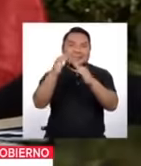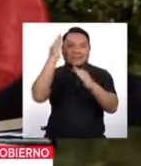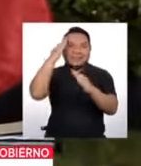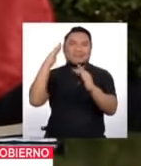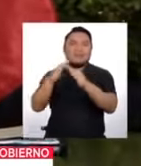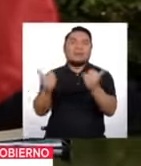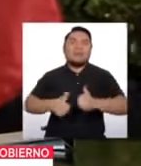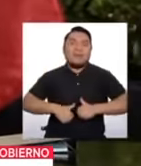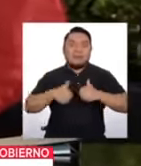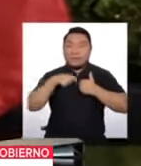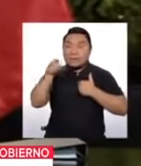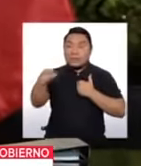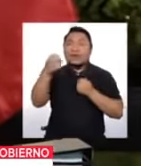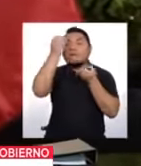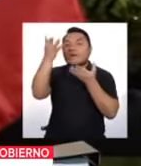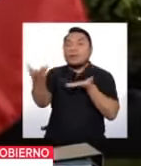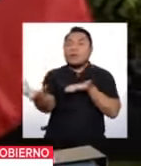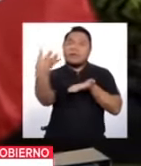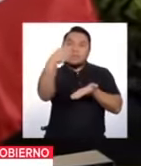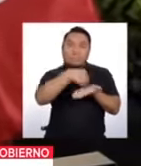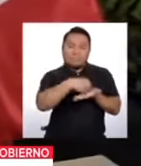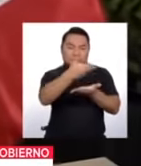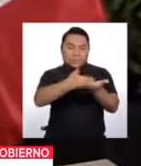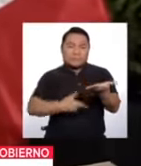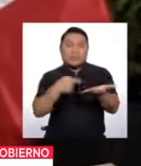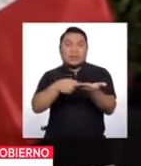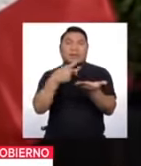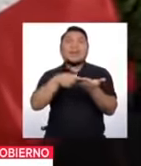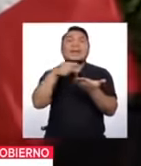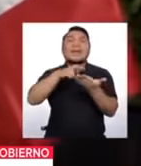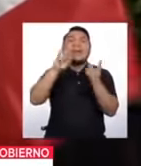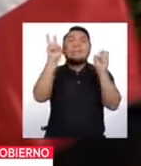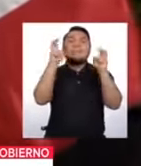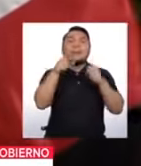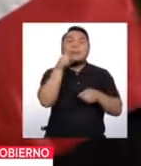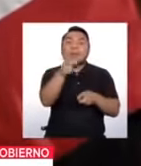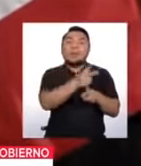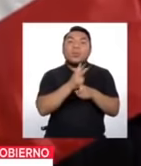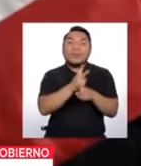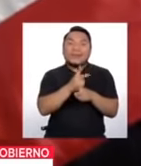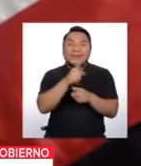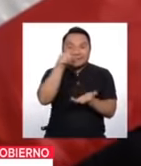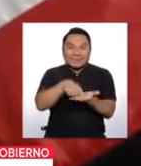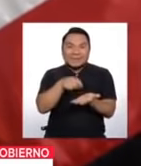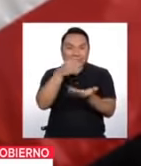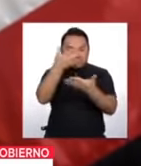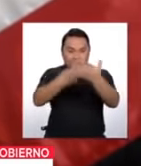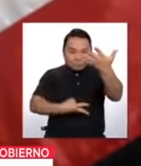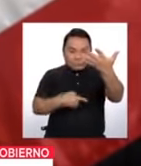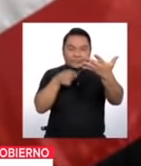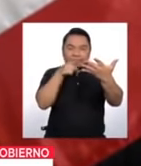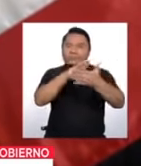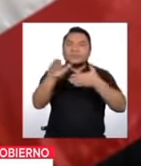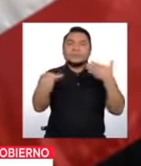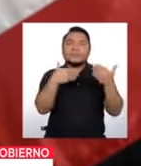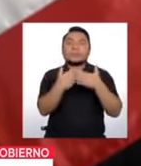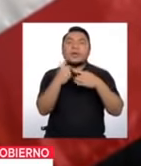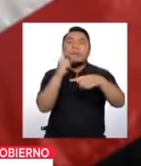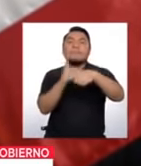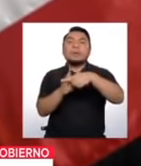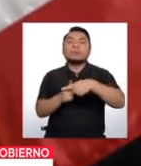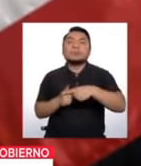donde viven, ¿no? Y a través de este programa Te Cuido que tenemos también, le hacemos un seguimiento a todos los positivos